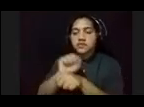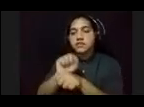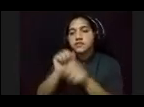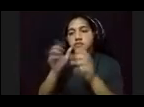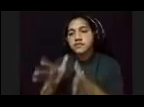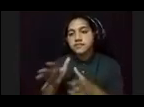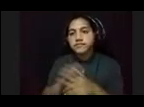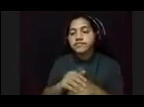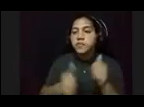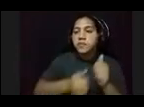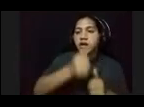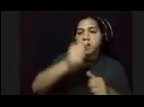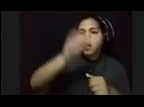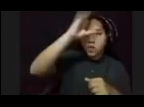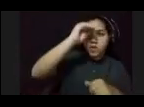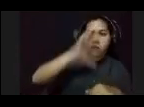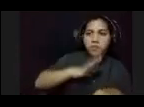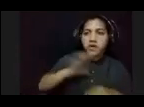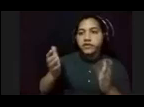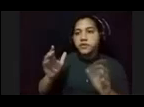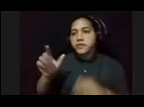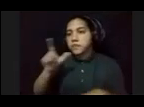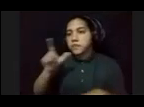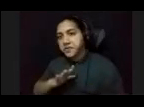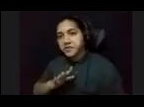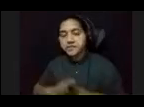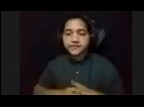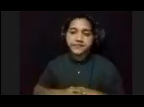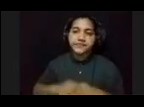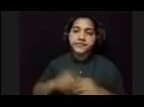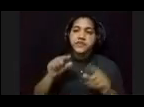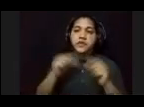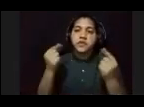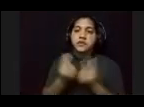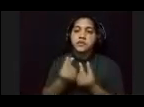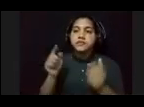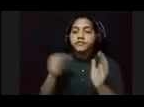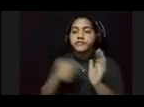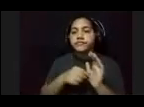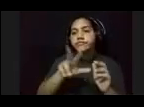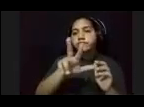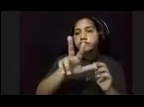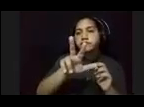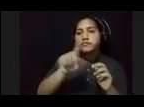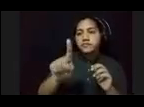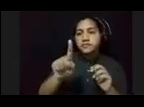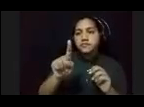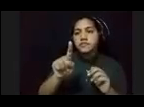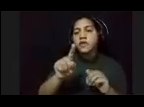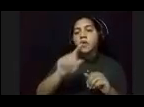más hombres que mujeres. De este grupo de trabajadores, 131 son hombres y 26